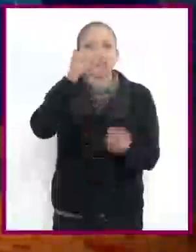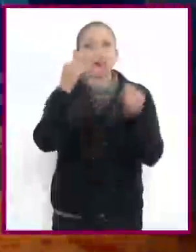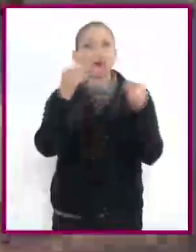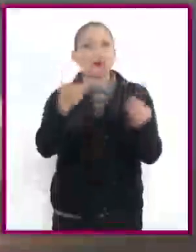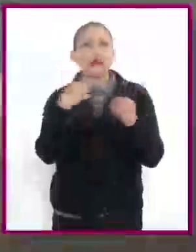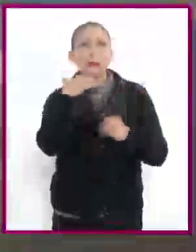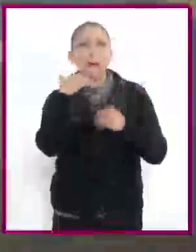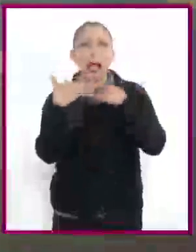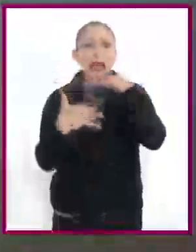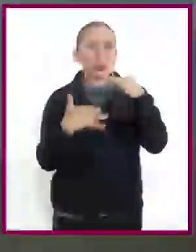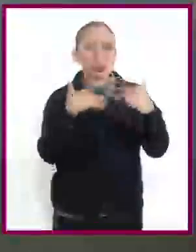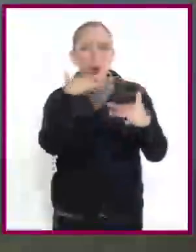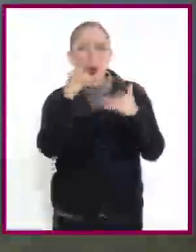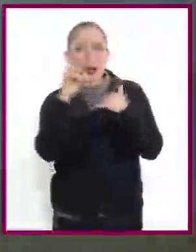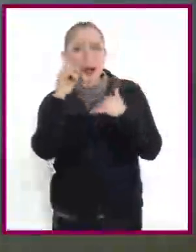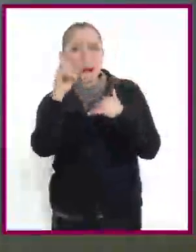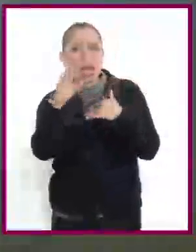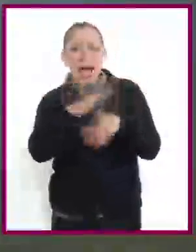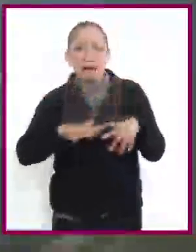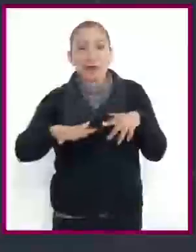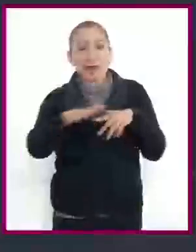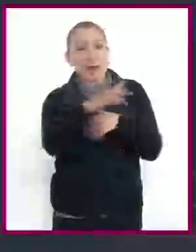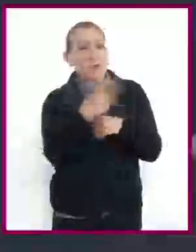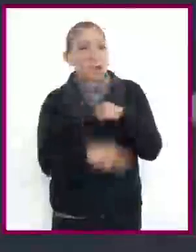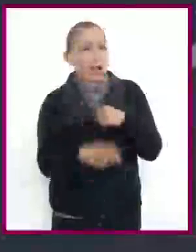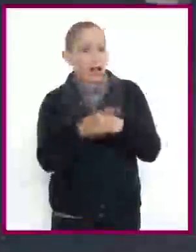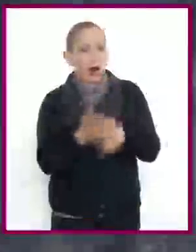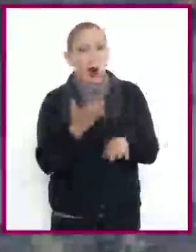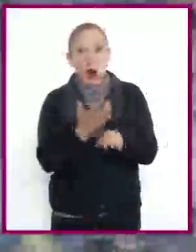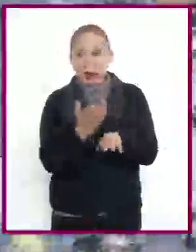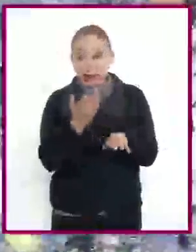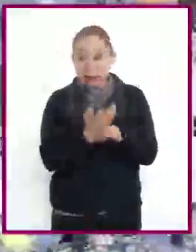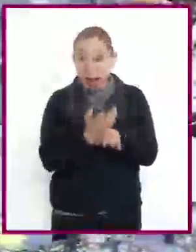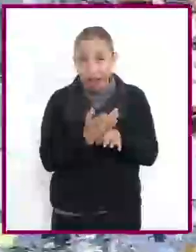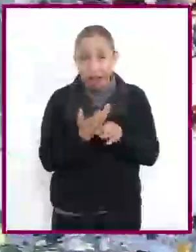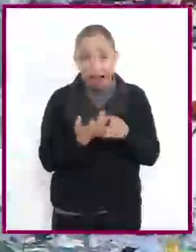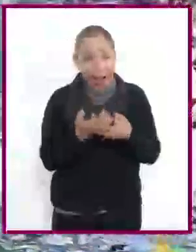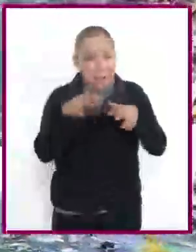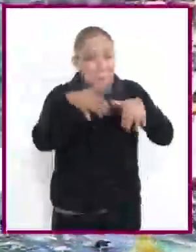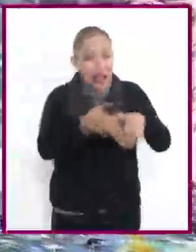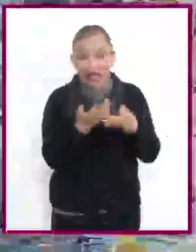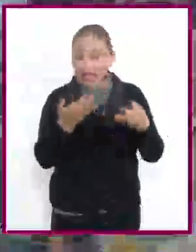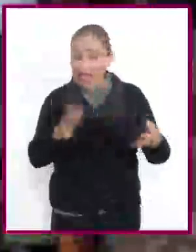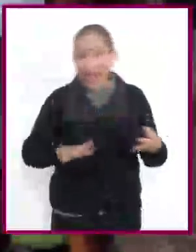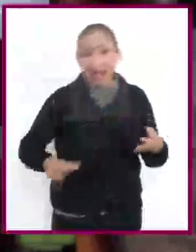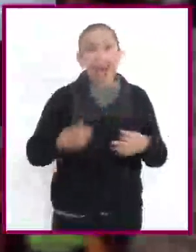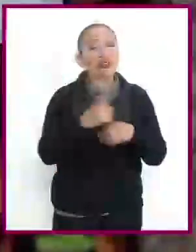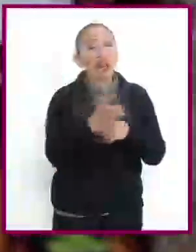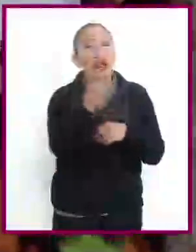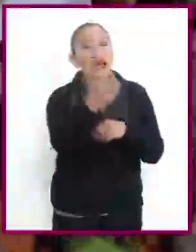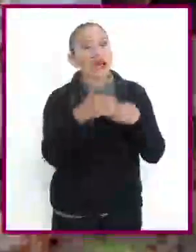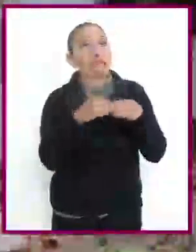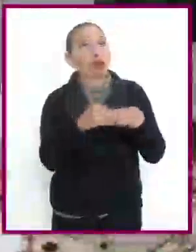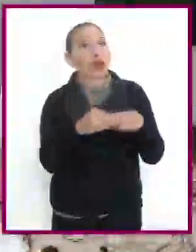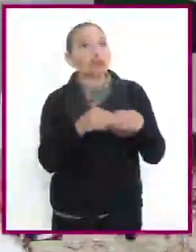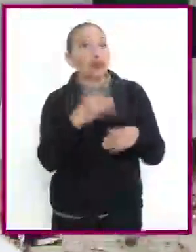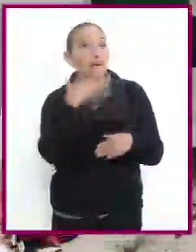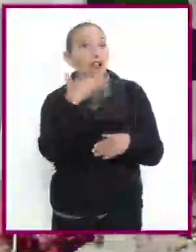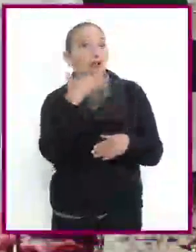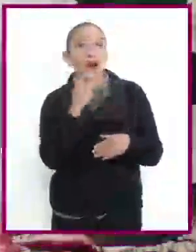Desde su creación, el plástico ha contribuido a la preservación de productos. Sin embargo, su uso desechable